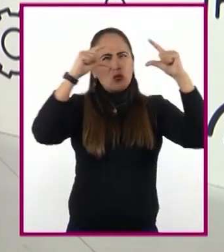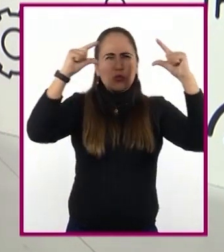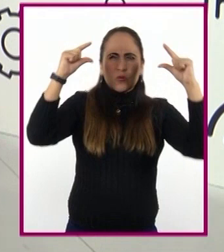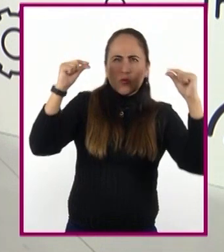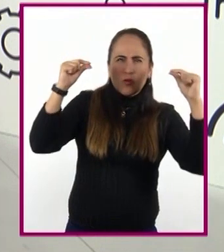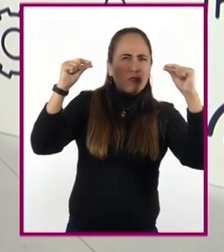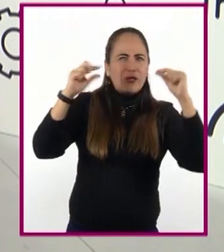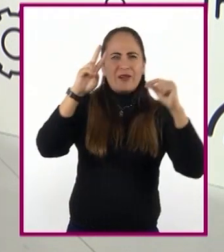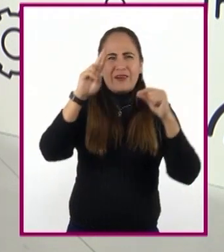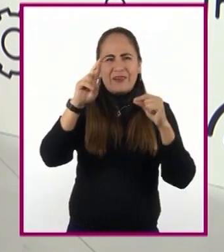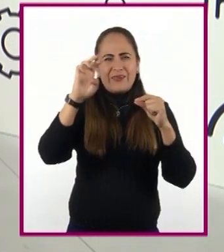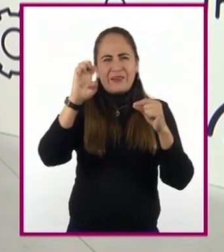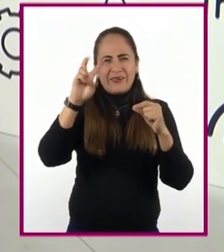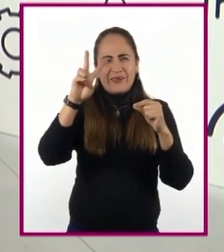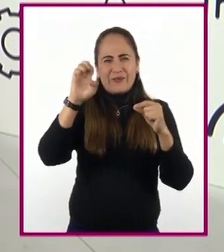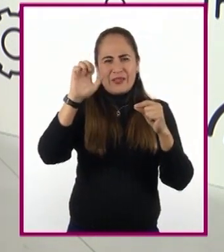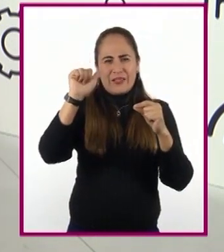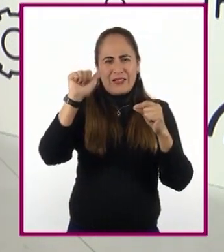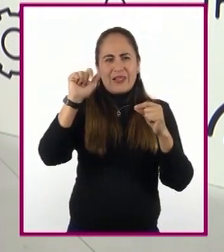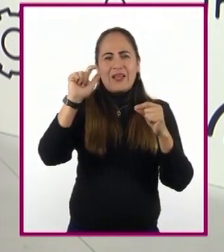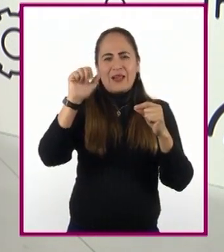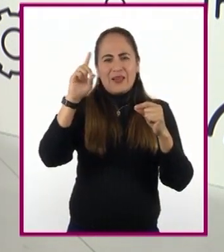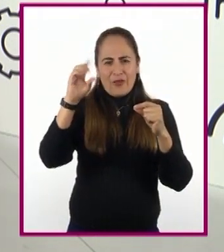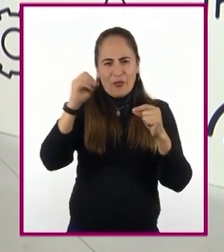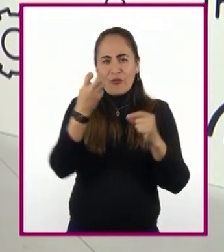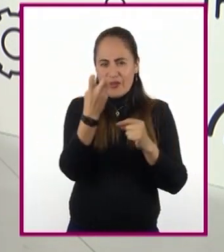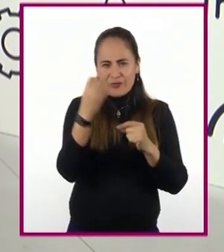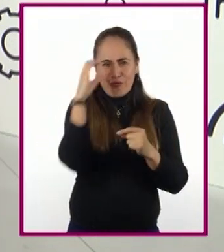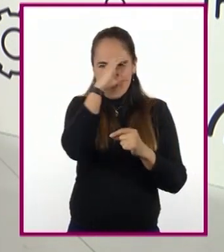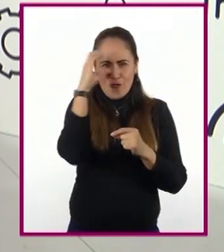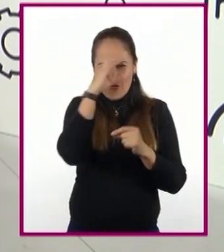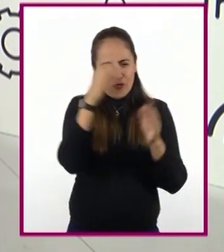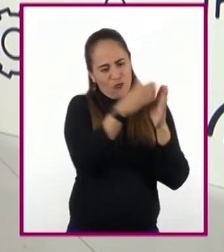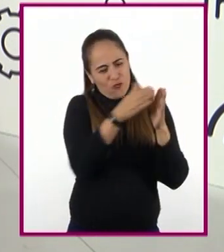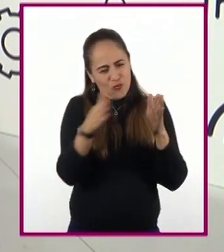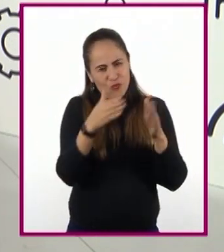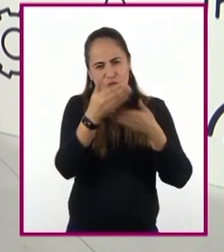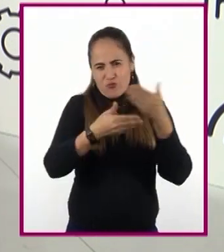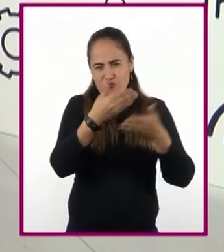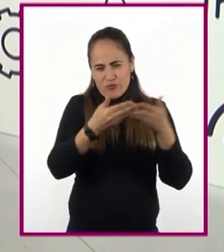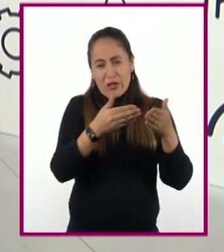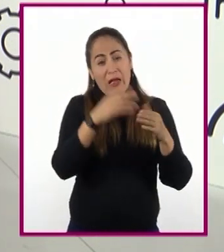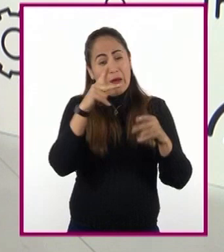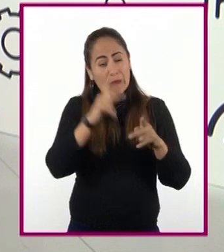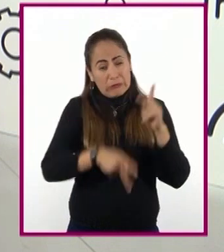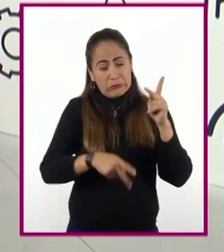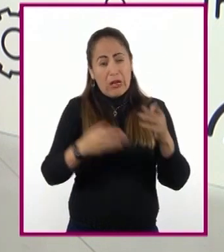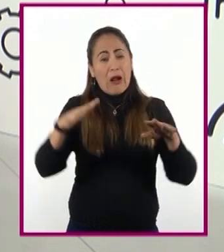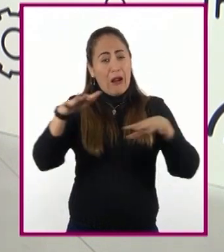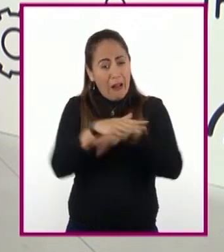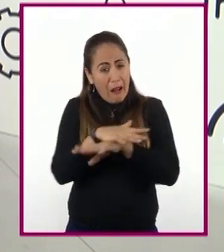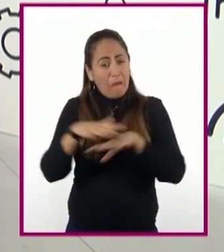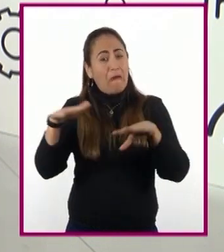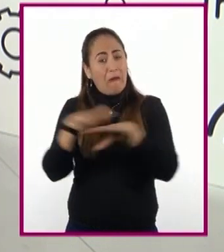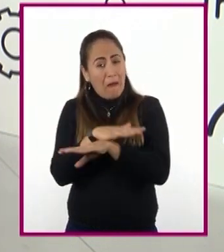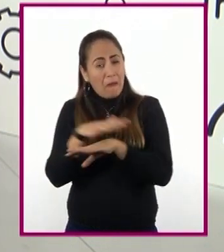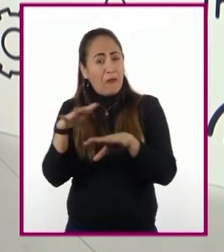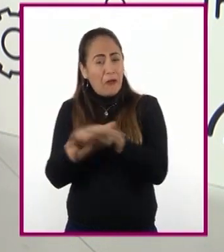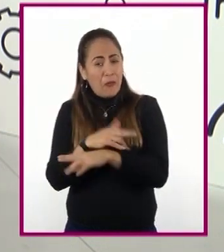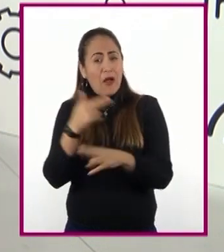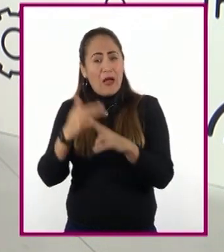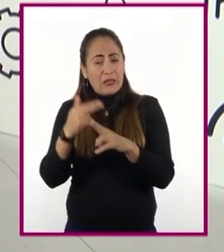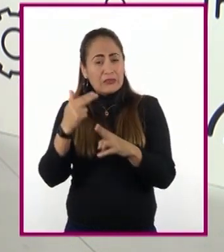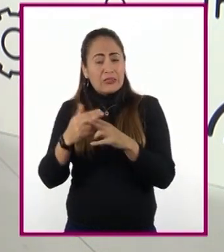era como antes se realizaba la fotografía. Podríamos continuar con un sinnúmero de innovaciones hasta llegar a